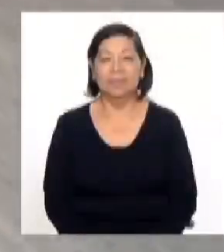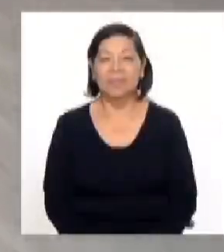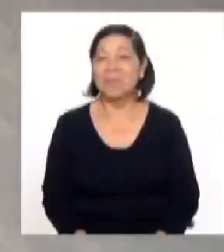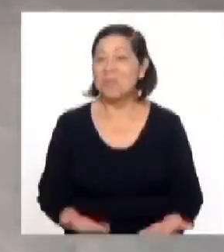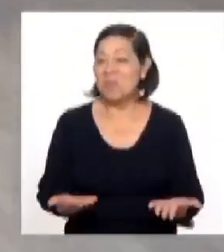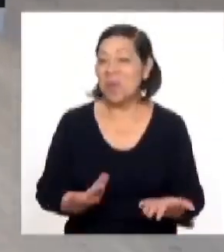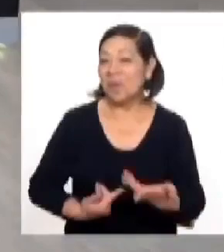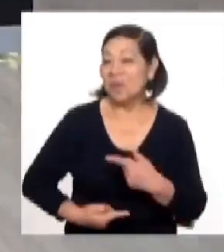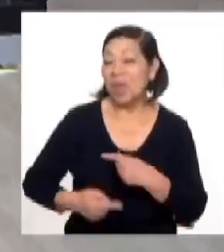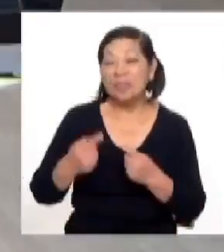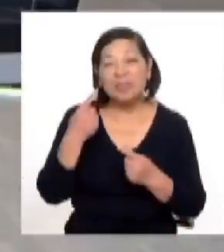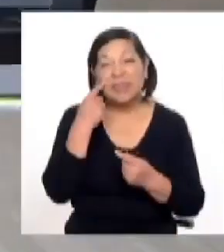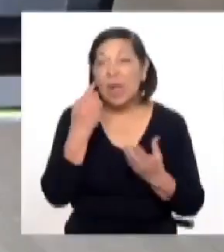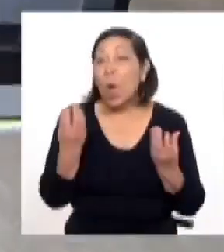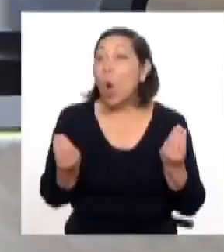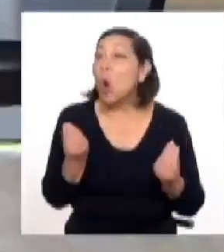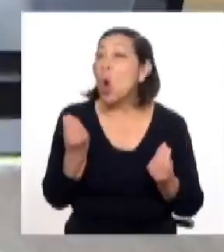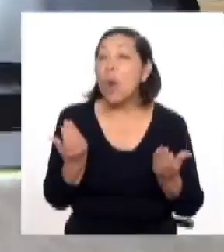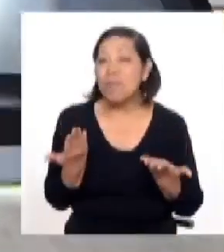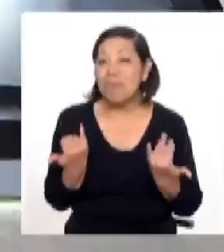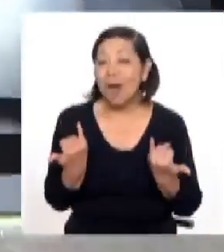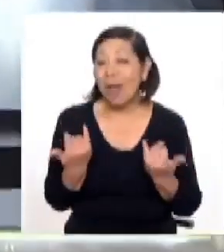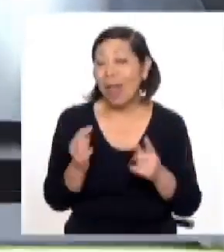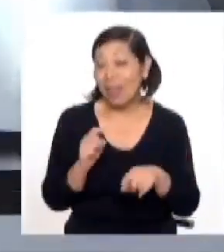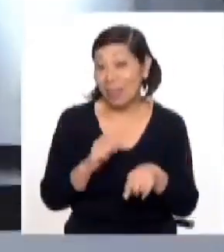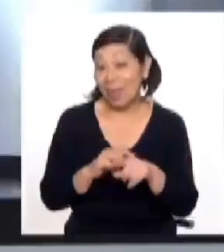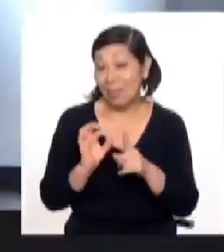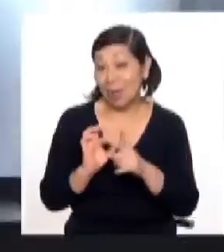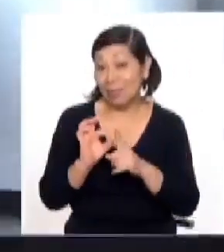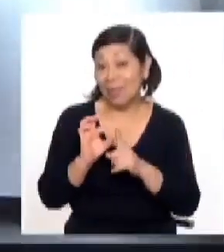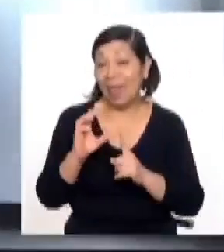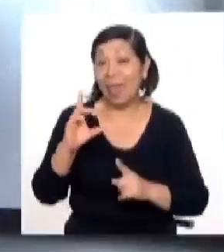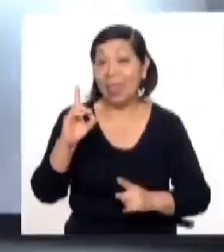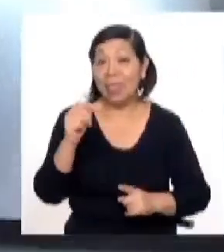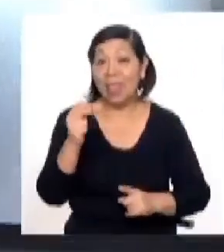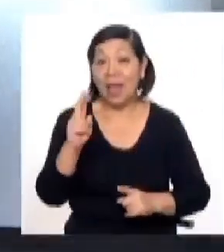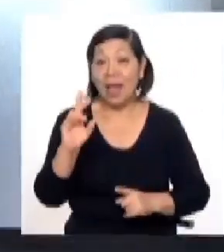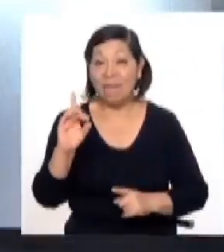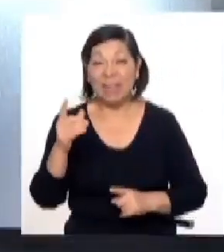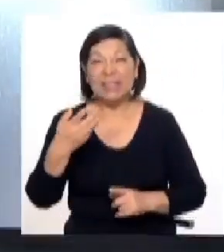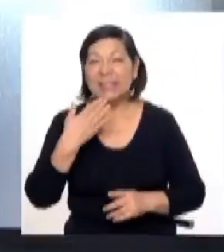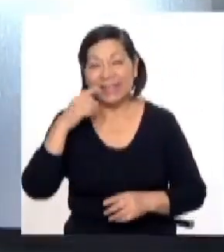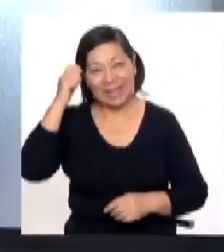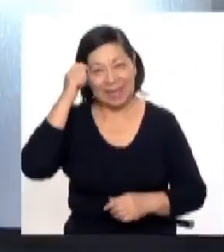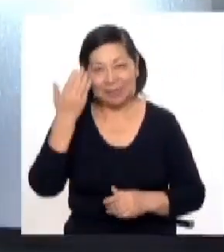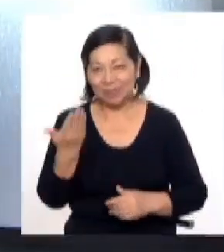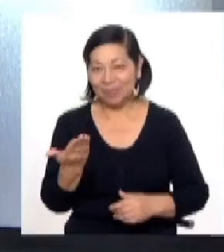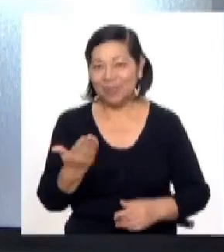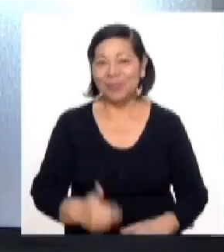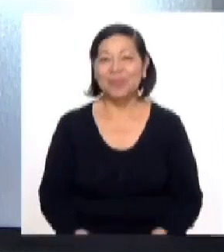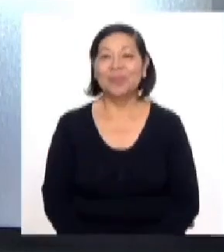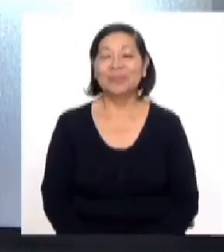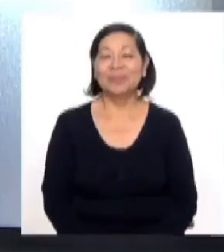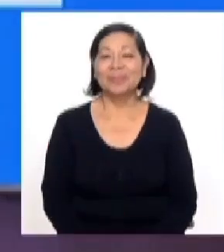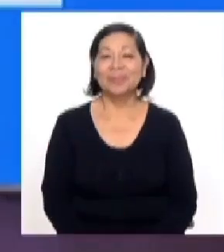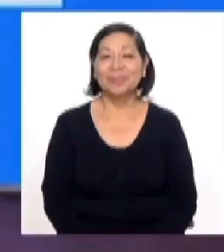amigos es momento de conocer Cuál es el pronóstico del tiempo con David Garay ingeniero de cenami adelante